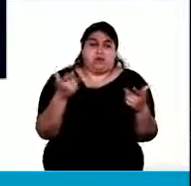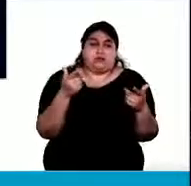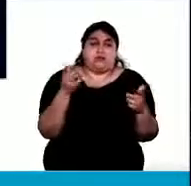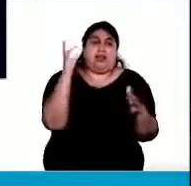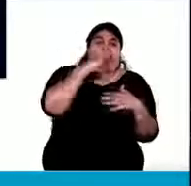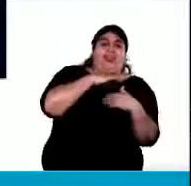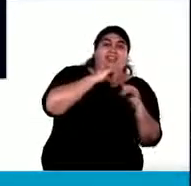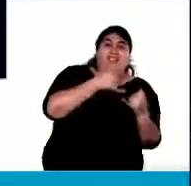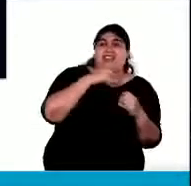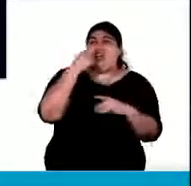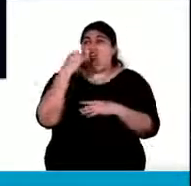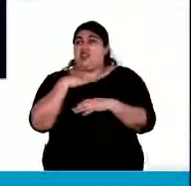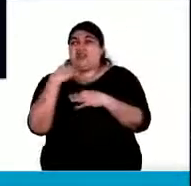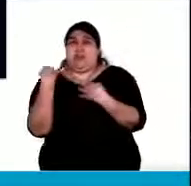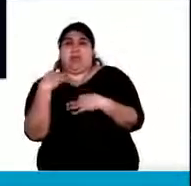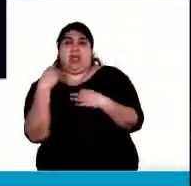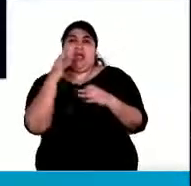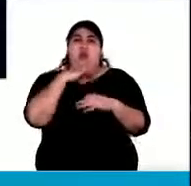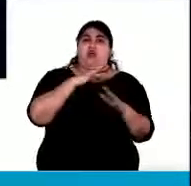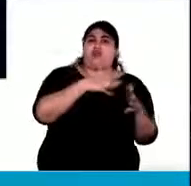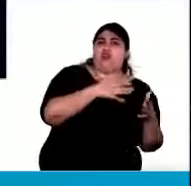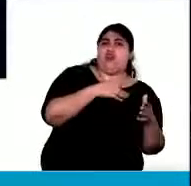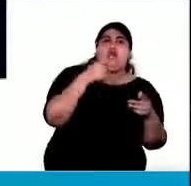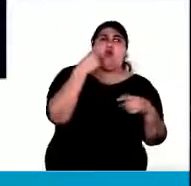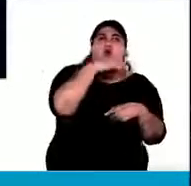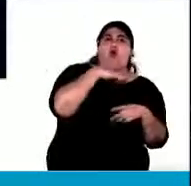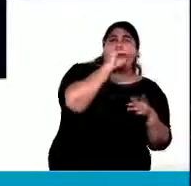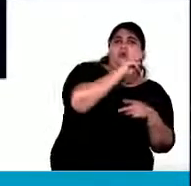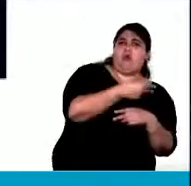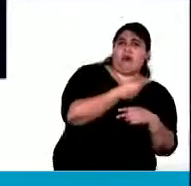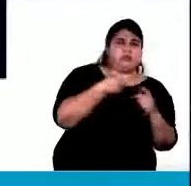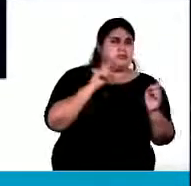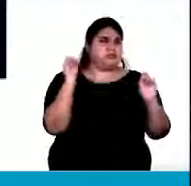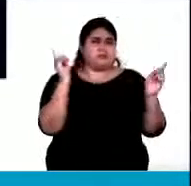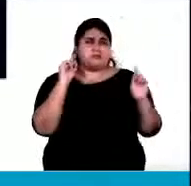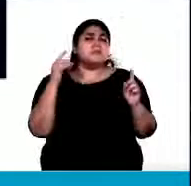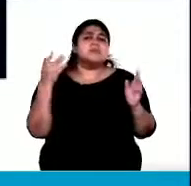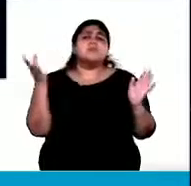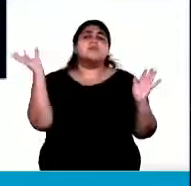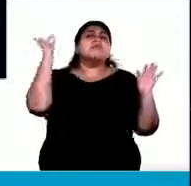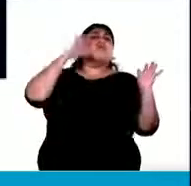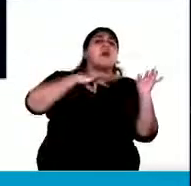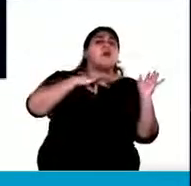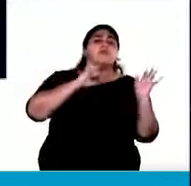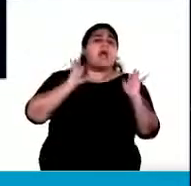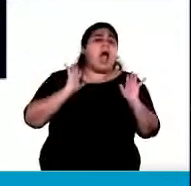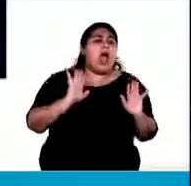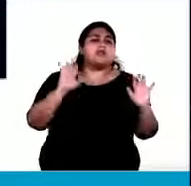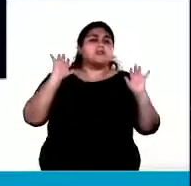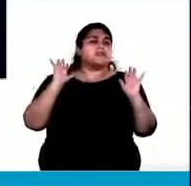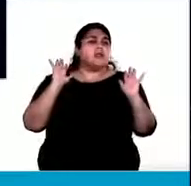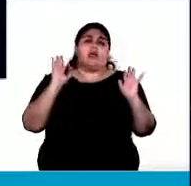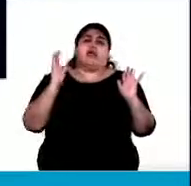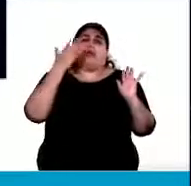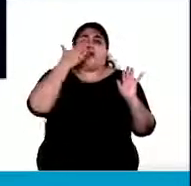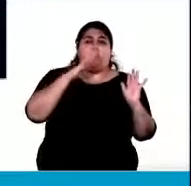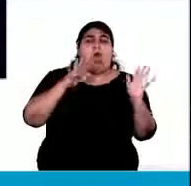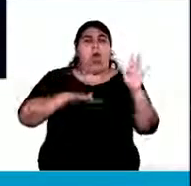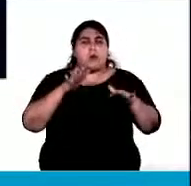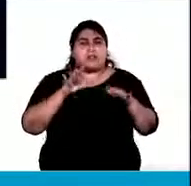otros los que no. Si la enfermedad avanza sobre el cuerpo de los seres humanos, muchas veces cuesta la